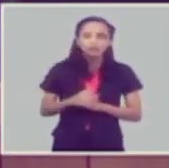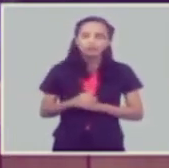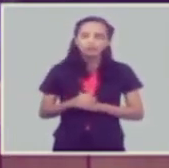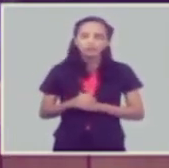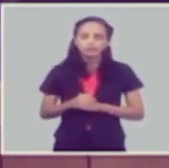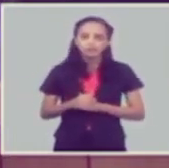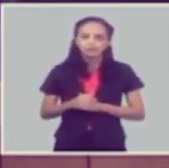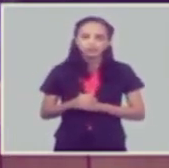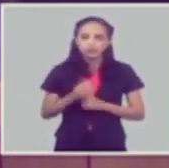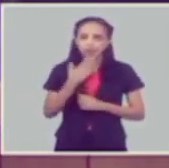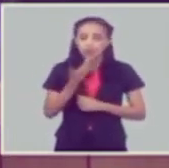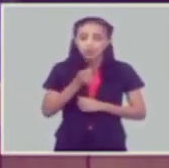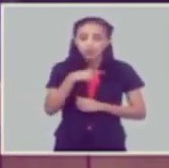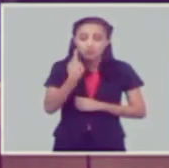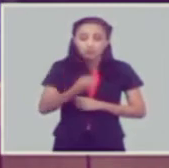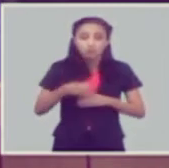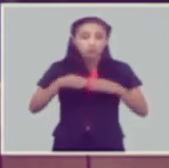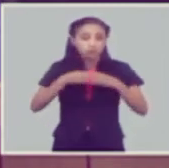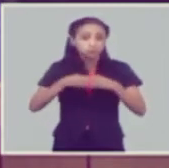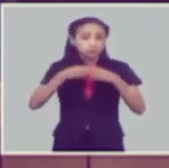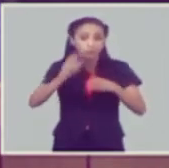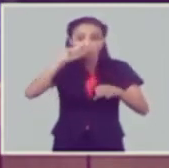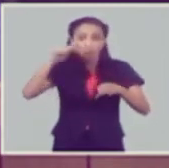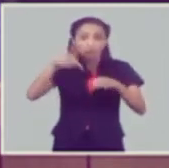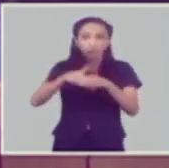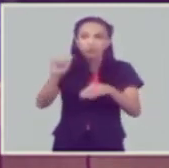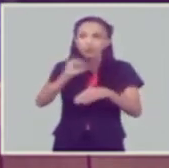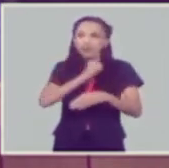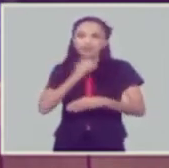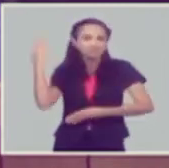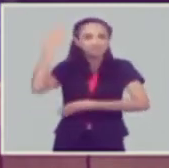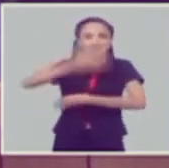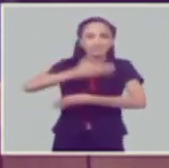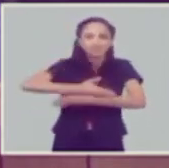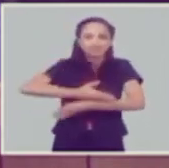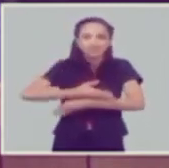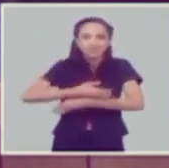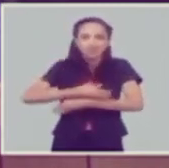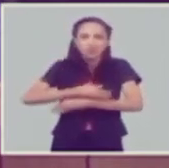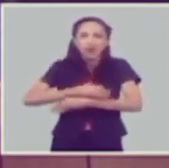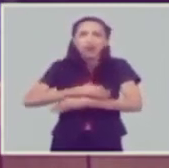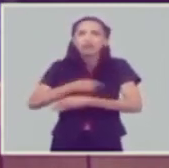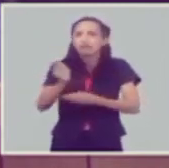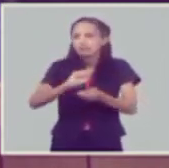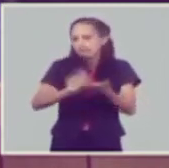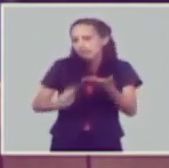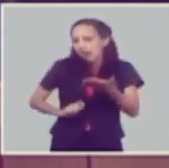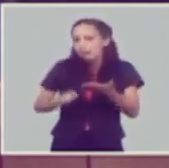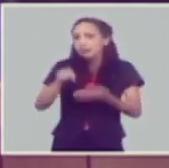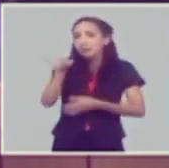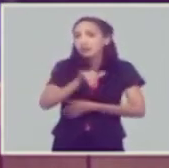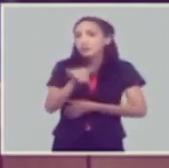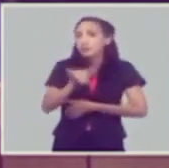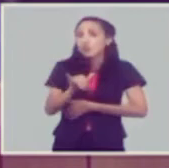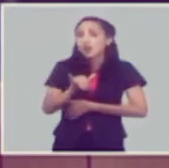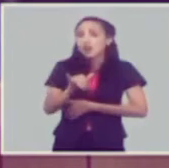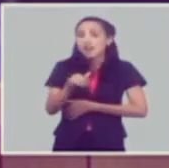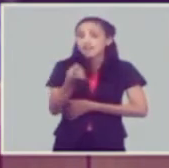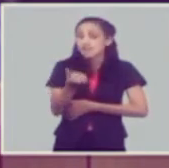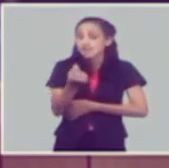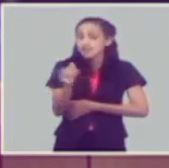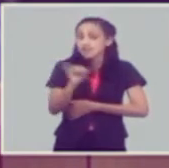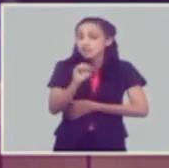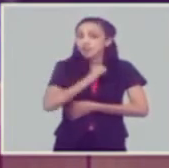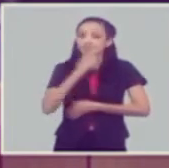de los suministros de combustible, el acoso a las transacciones financieras en cualquier rincón del mundo y la campaña de presiones contra